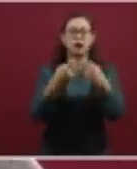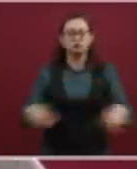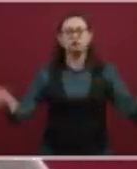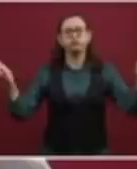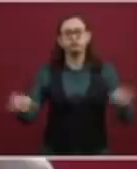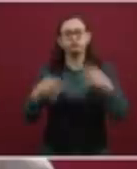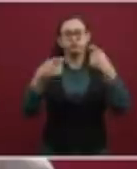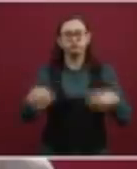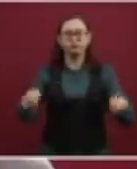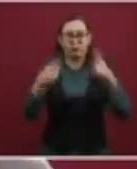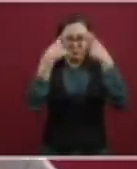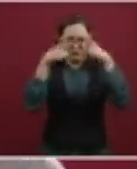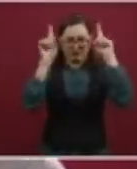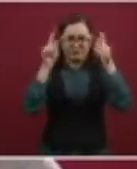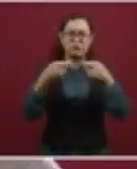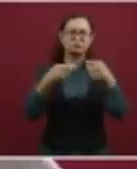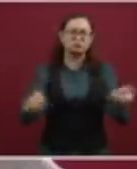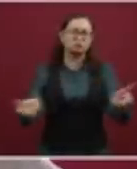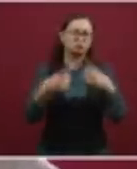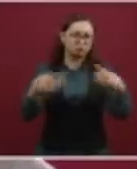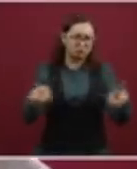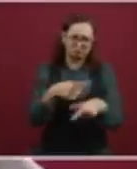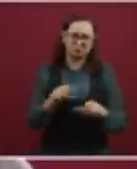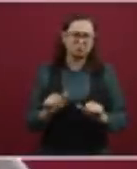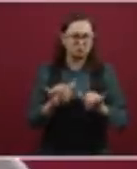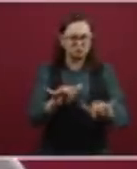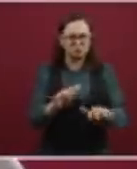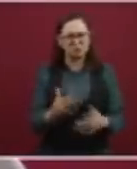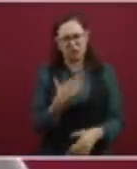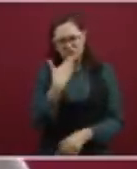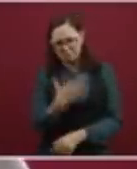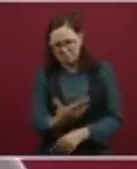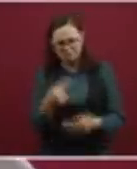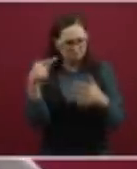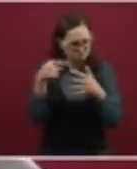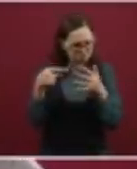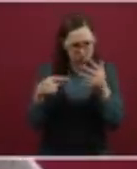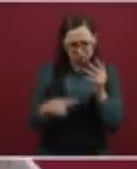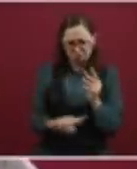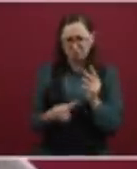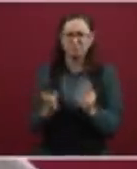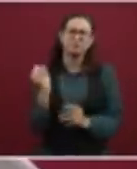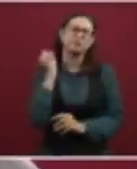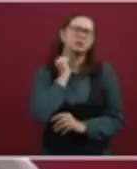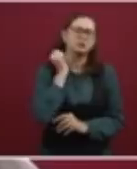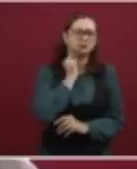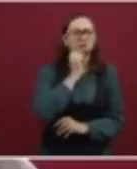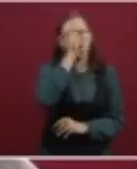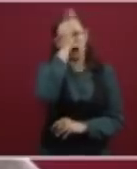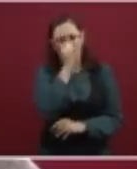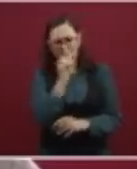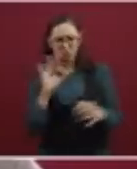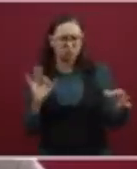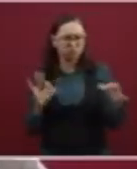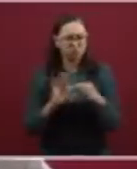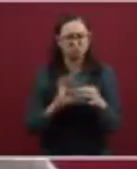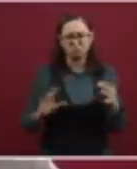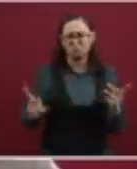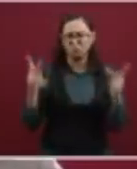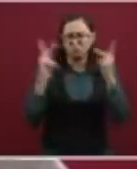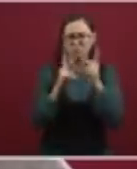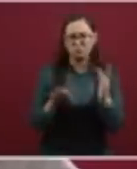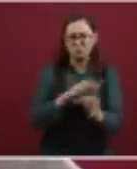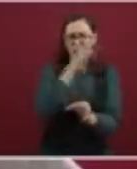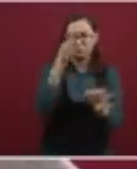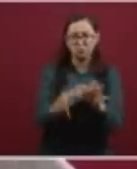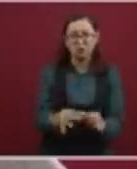cumplido ese protocolo, se celebró el convenio con el senador, en donde no existe ninguna solicitud para